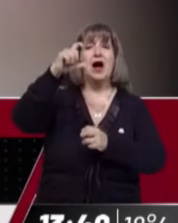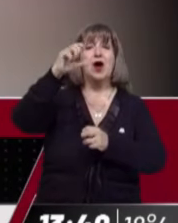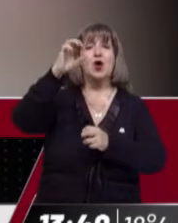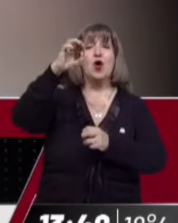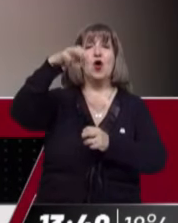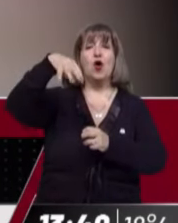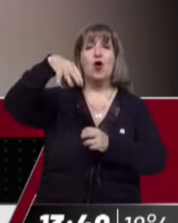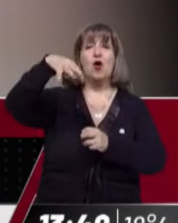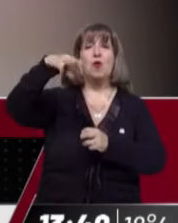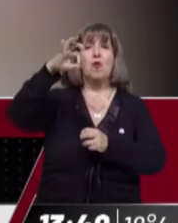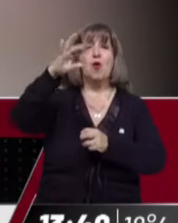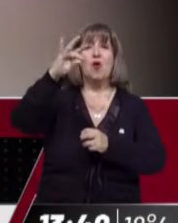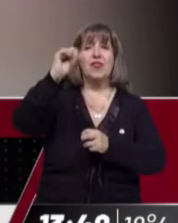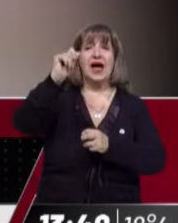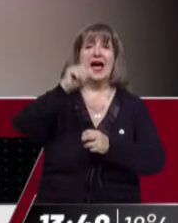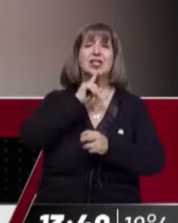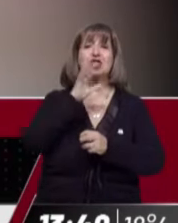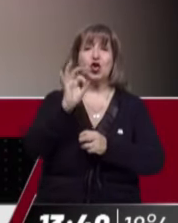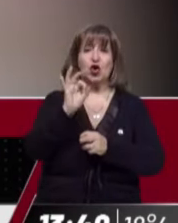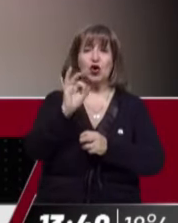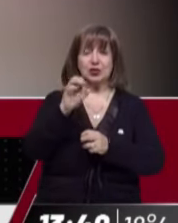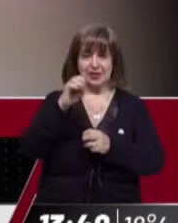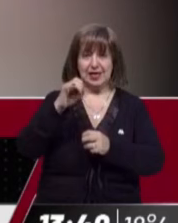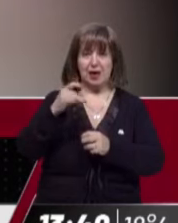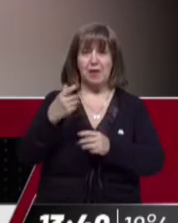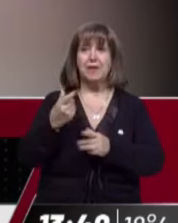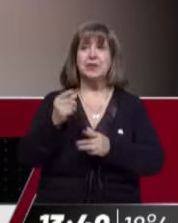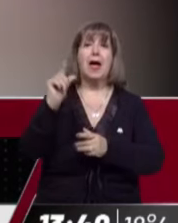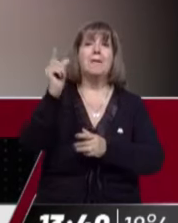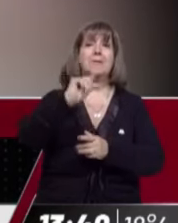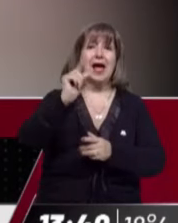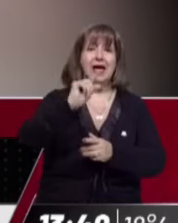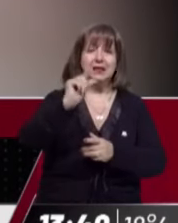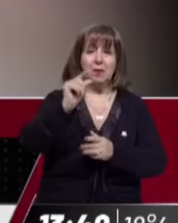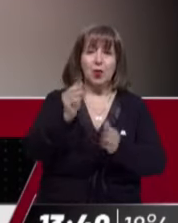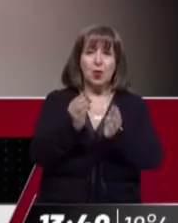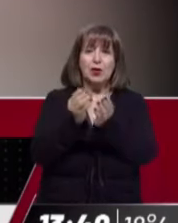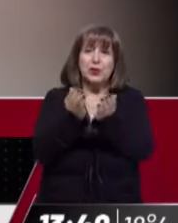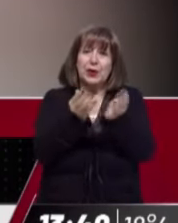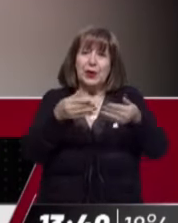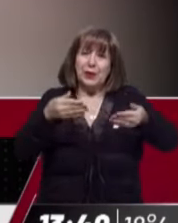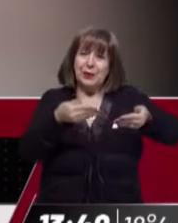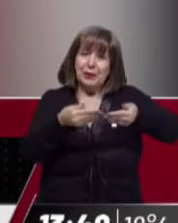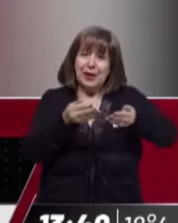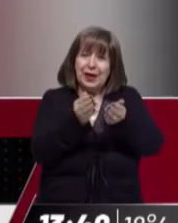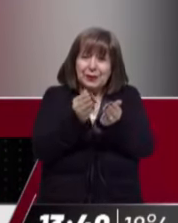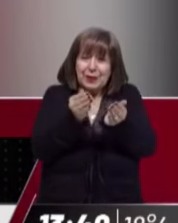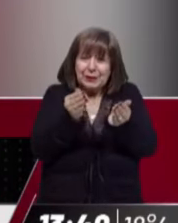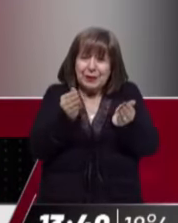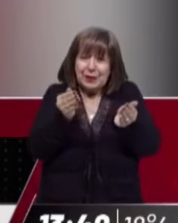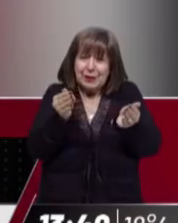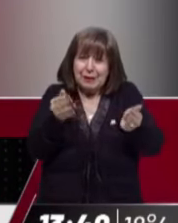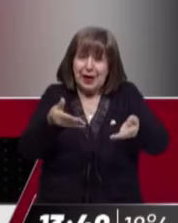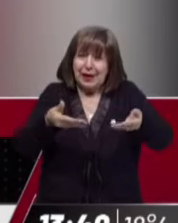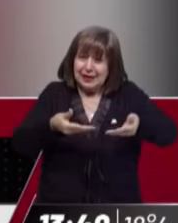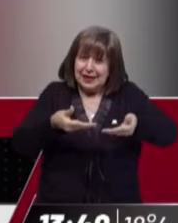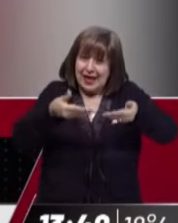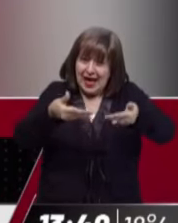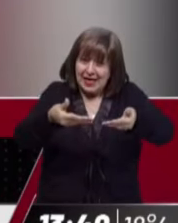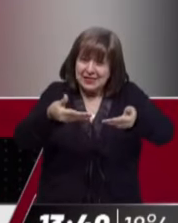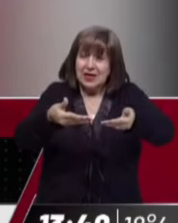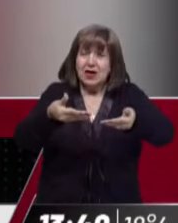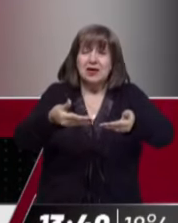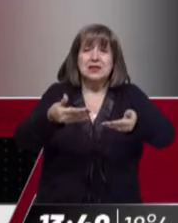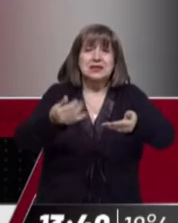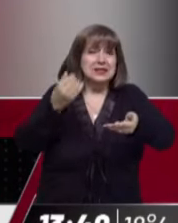publicaciones en en redes sociales específicamente en marketplace también de Facebook donde ofrecen ofrecen